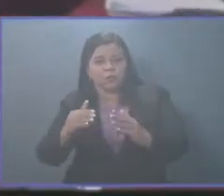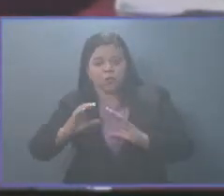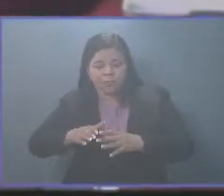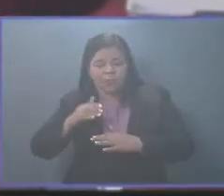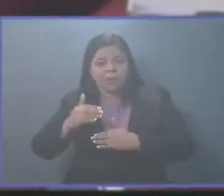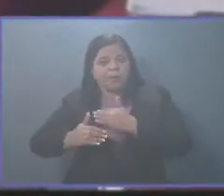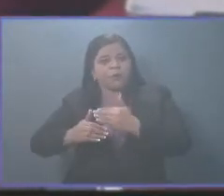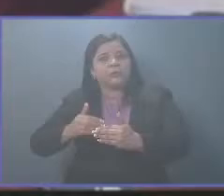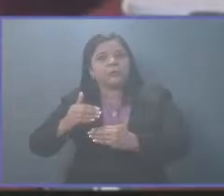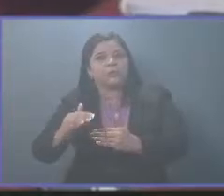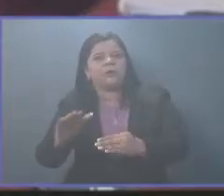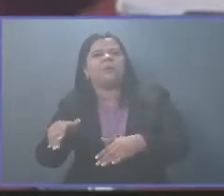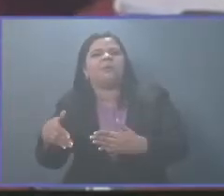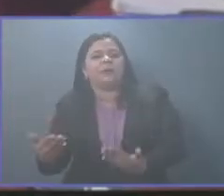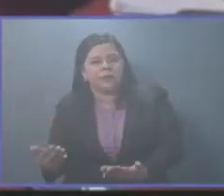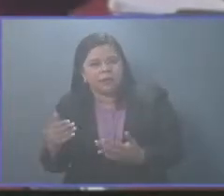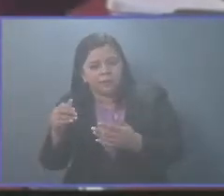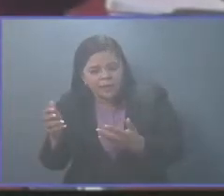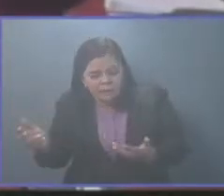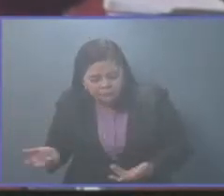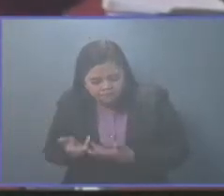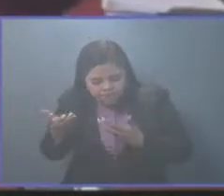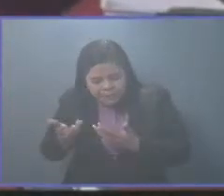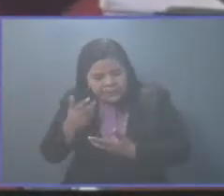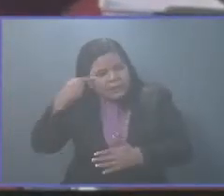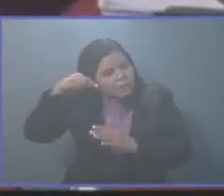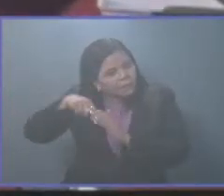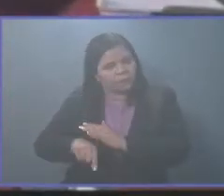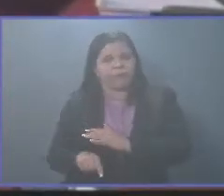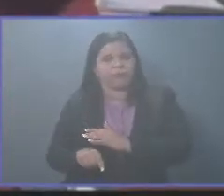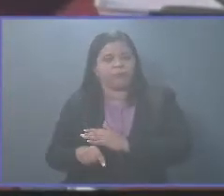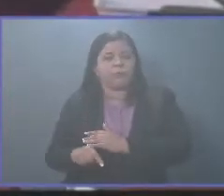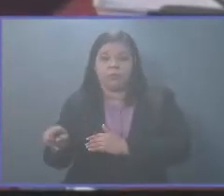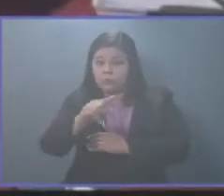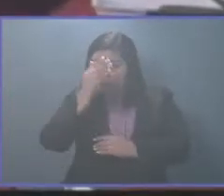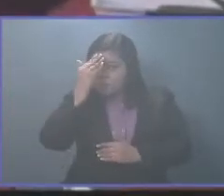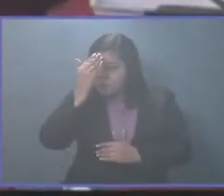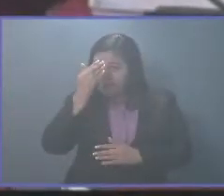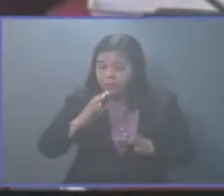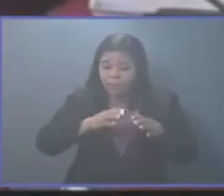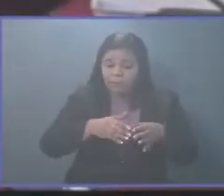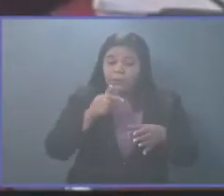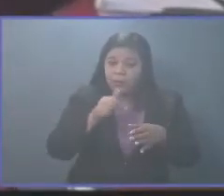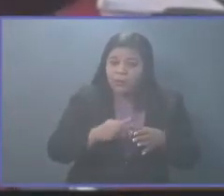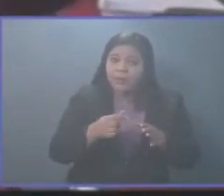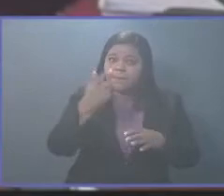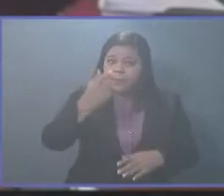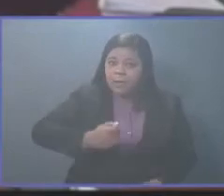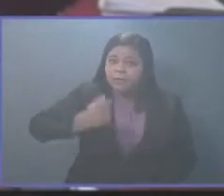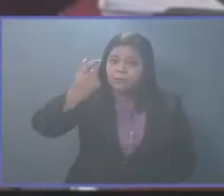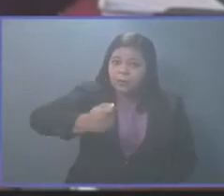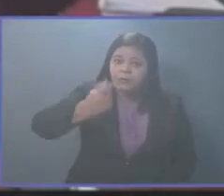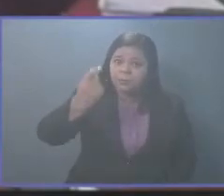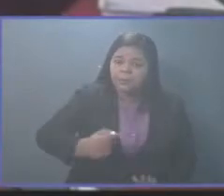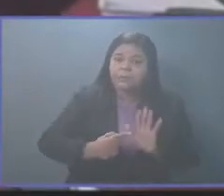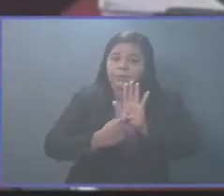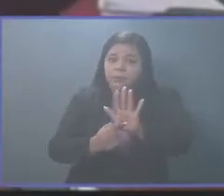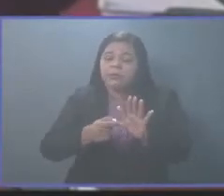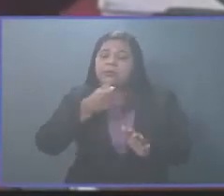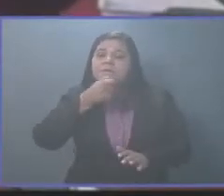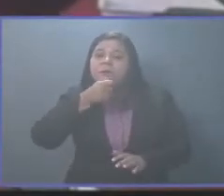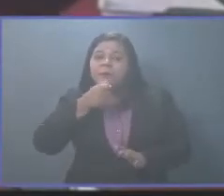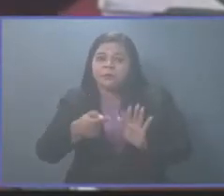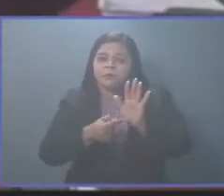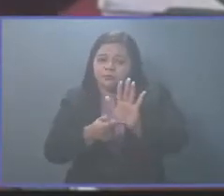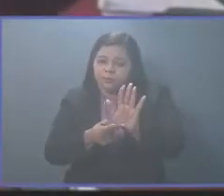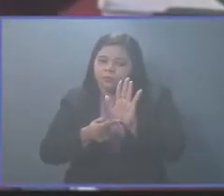para poder profundizar, ¿no? Como ustedes saben, el comité tiene que presentar cada mes distintos informes y